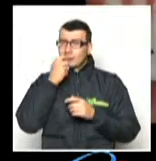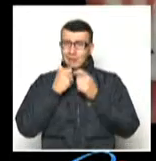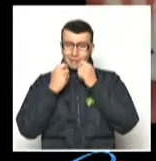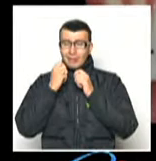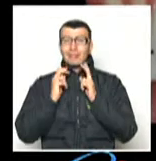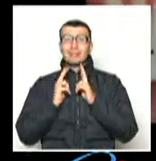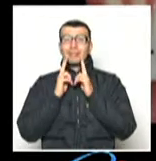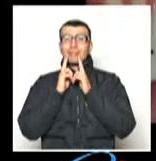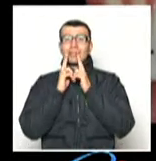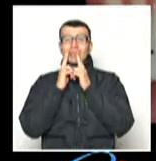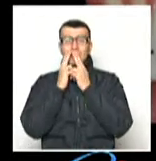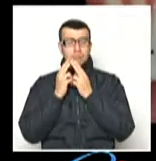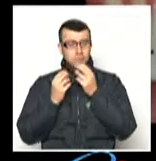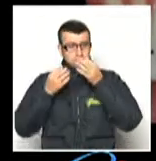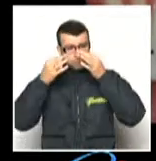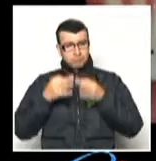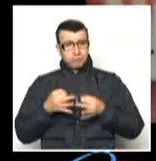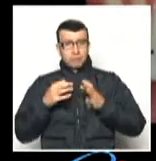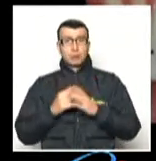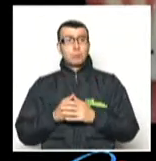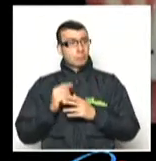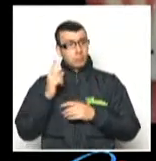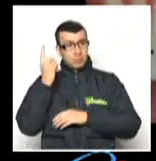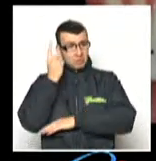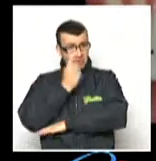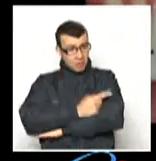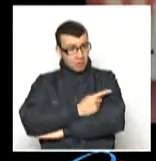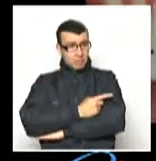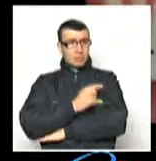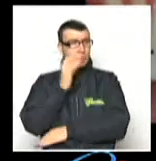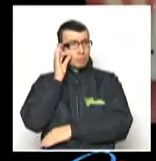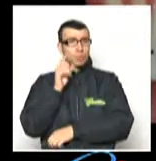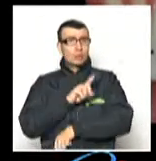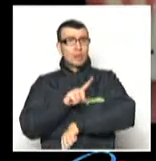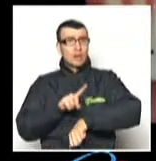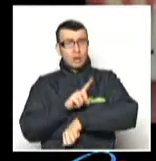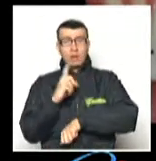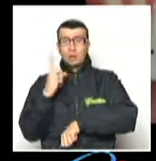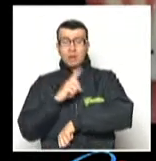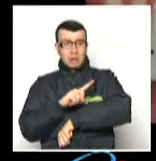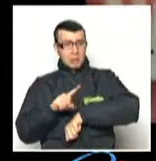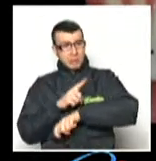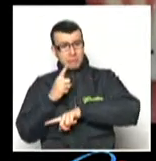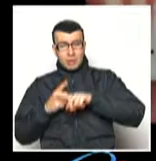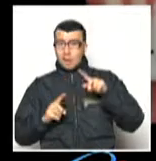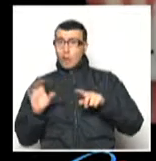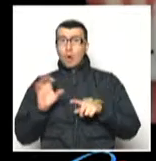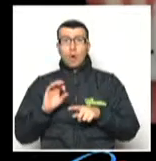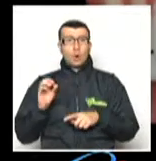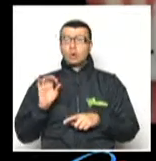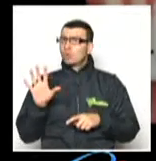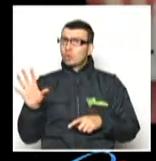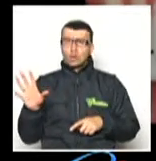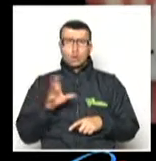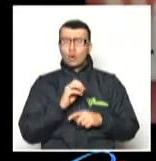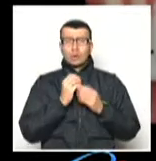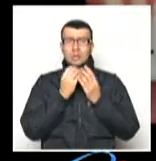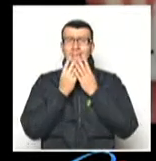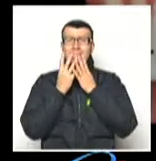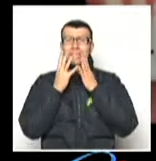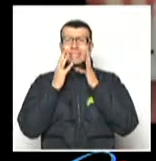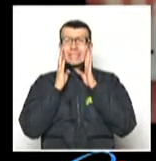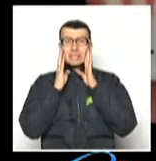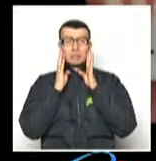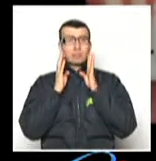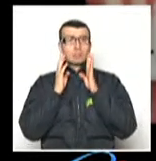ponemos dientes en un solo día. Normalmente si es un solo diente lo hacemos en 1 hora, 1 hora y media, si son todos los dientes de un maxilar lo hacemos